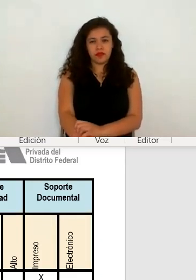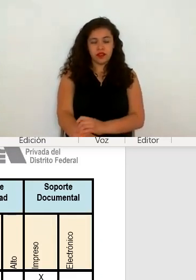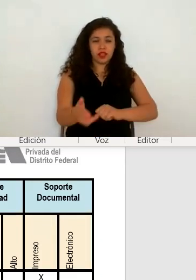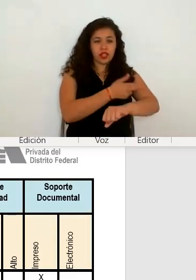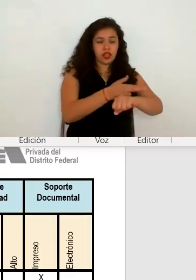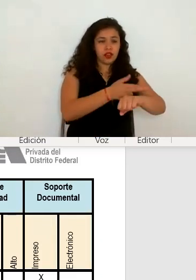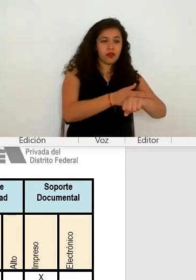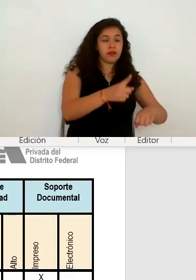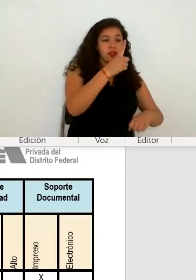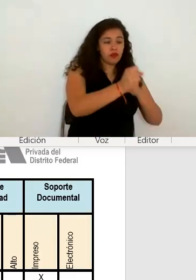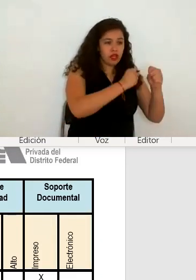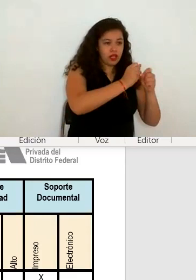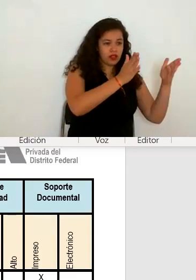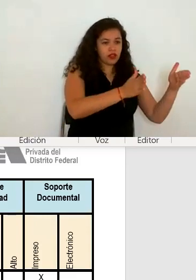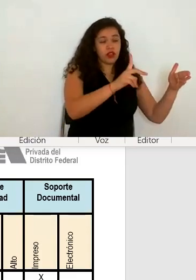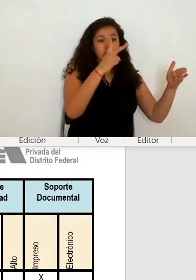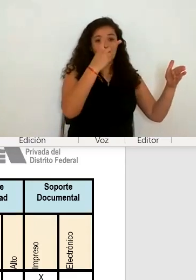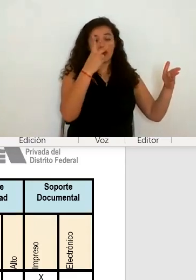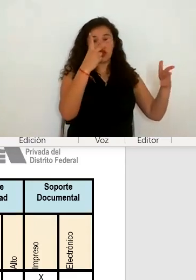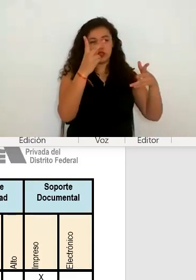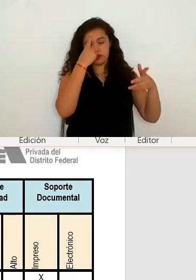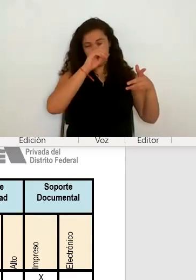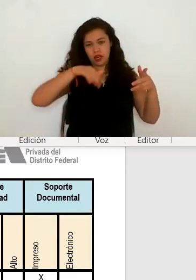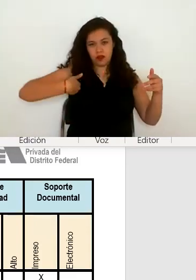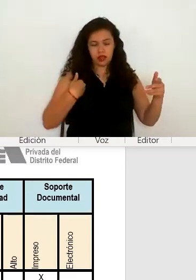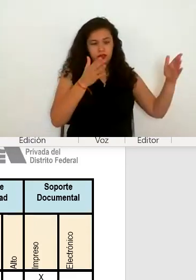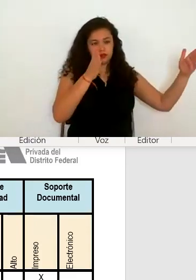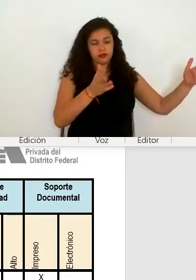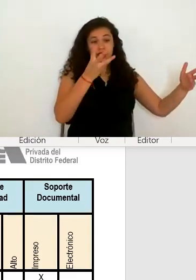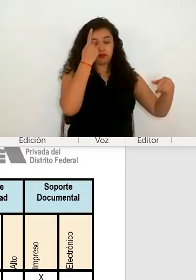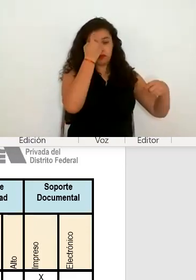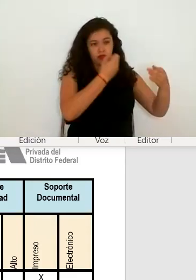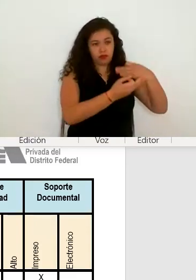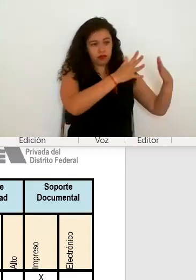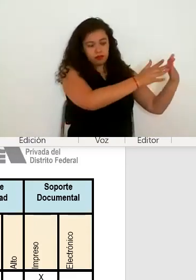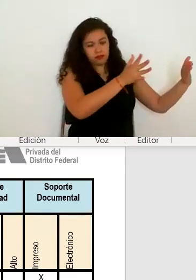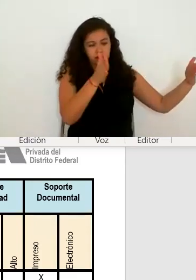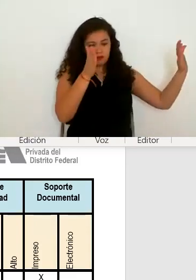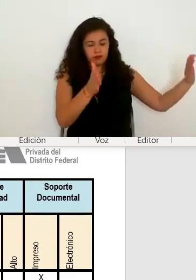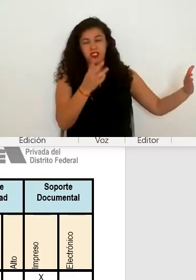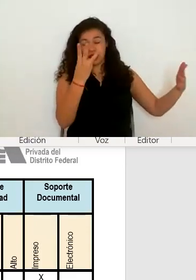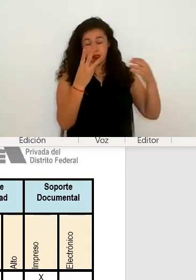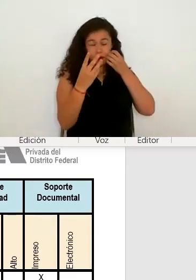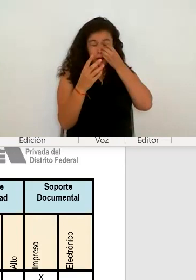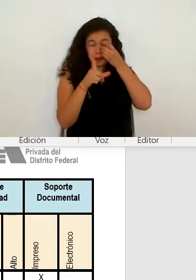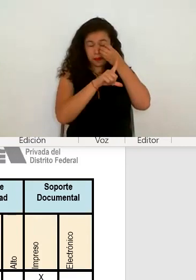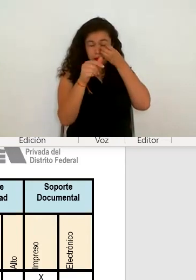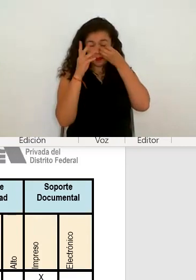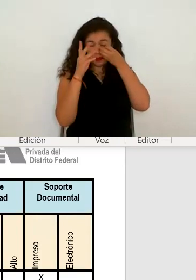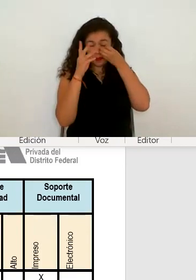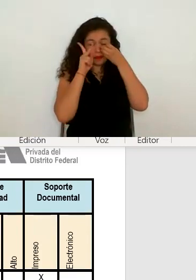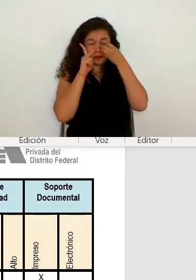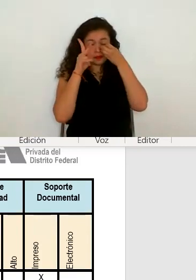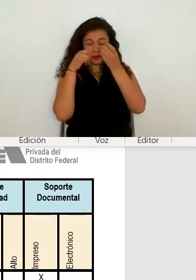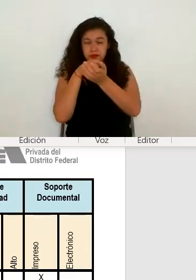en concentración, tiempo total 3, se hace un muestreo y después este formato está impreso.